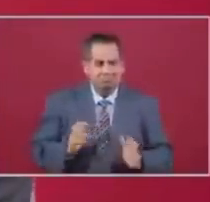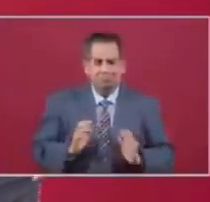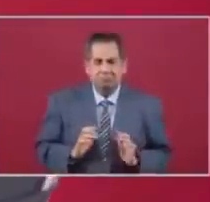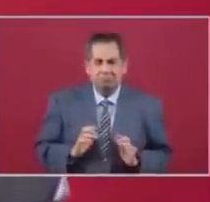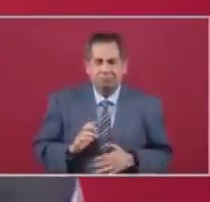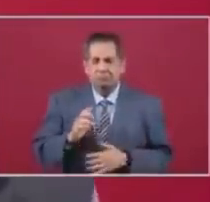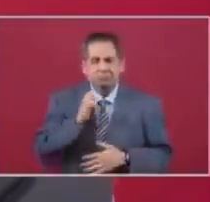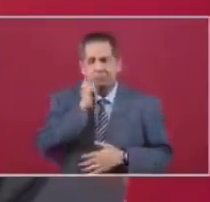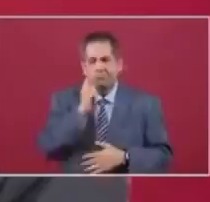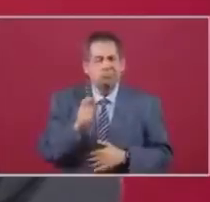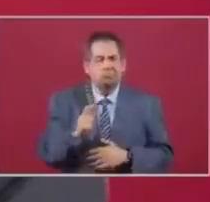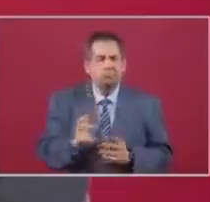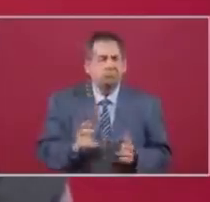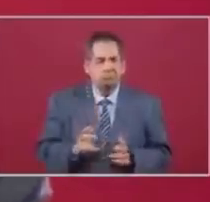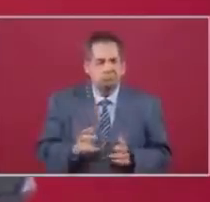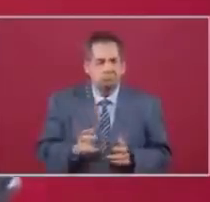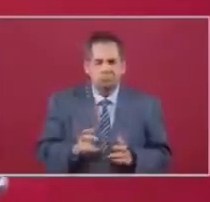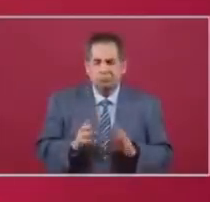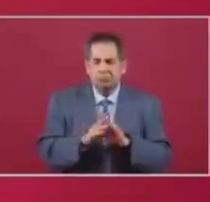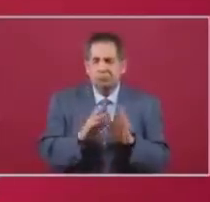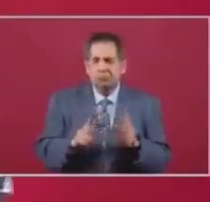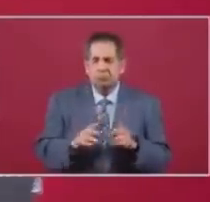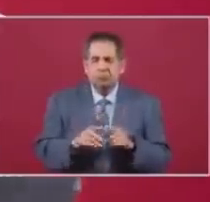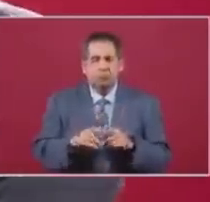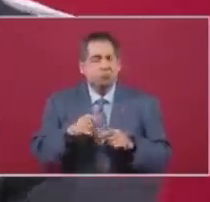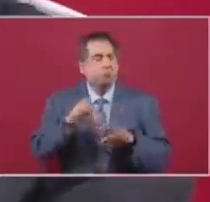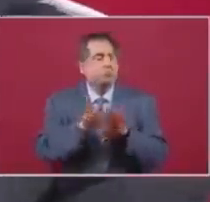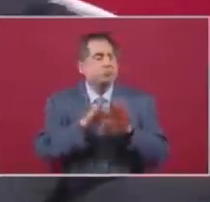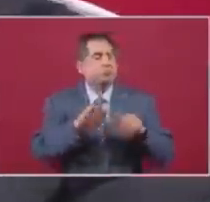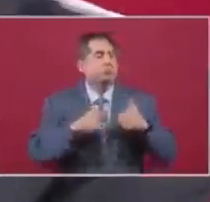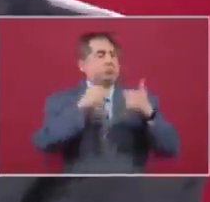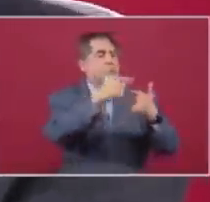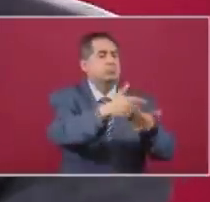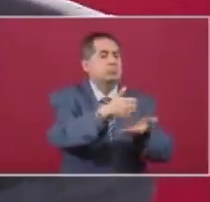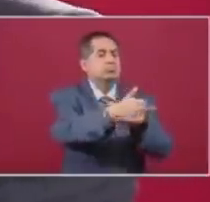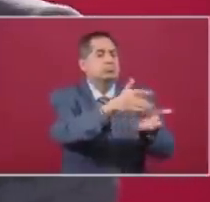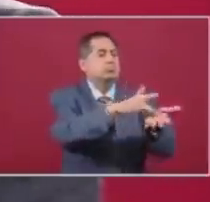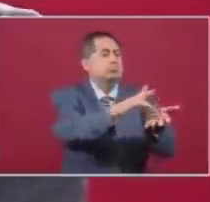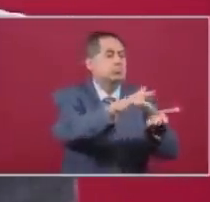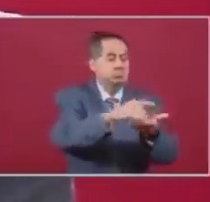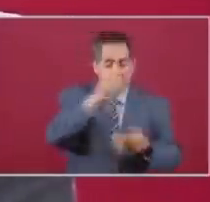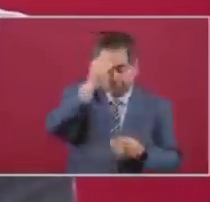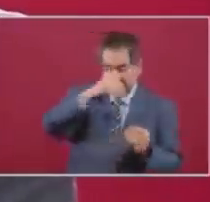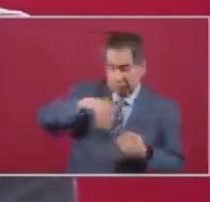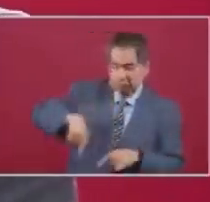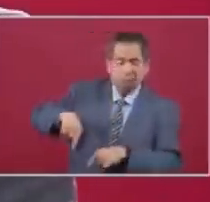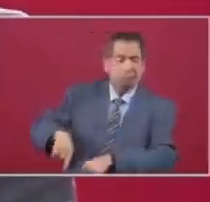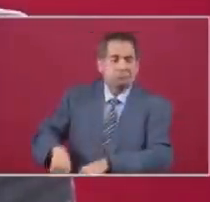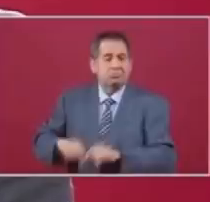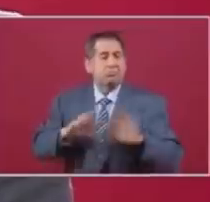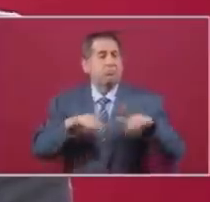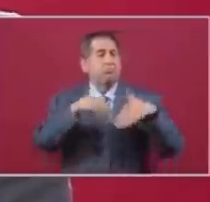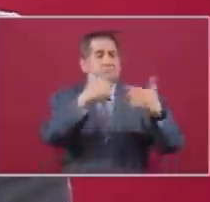No quiero ser candil de la calle y oscuridad de la casa.